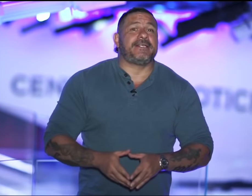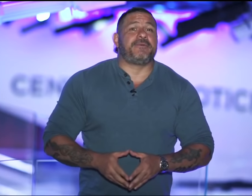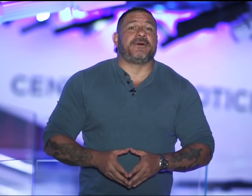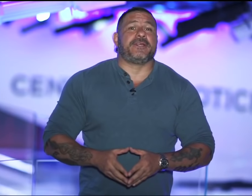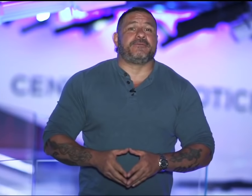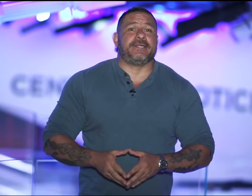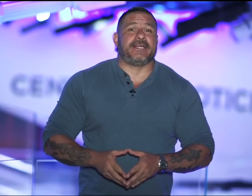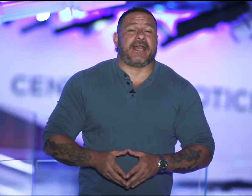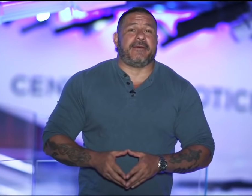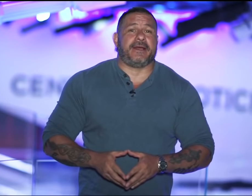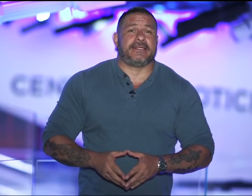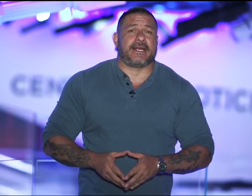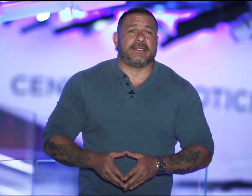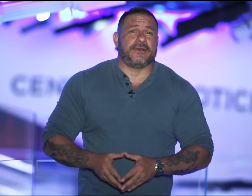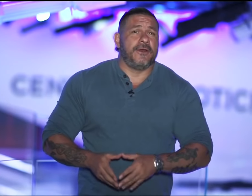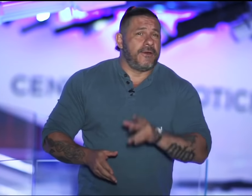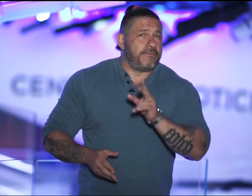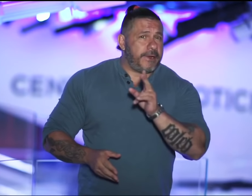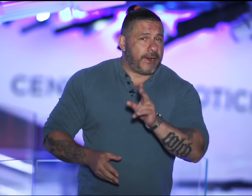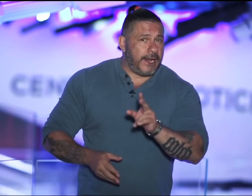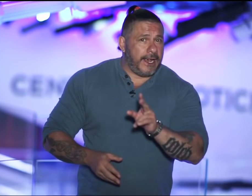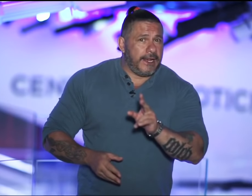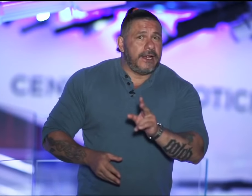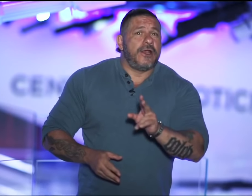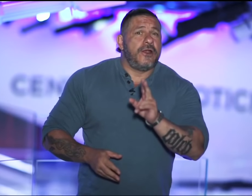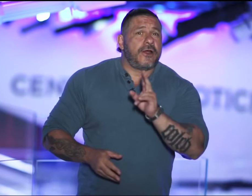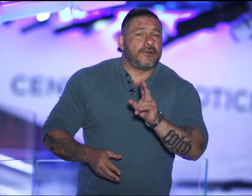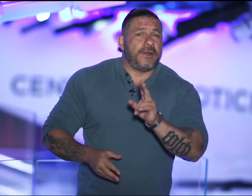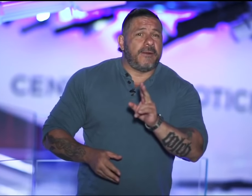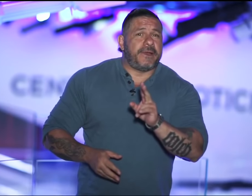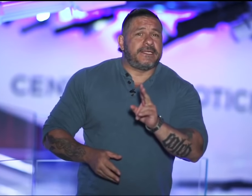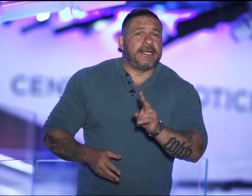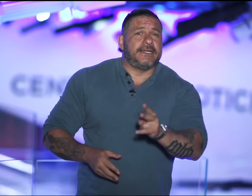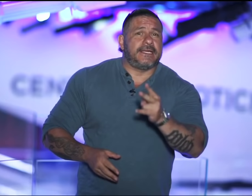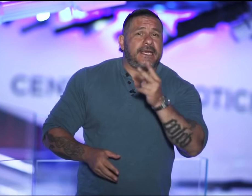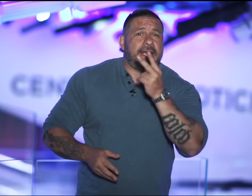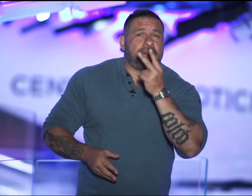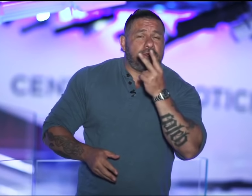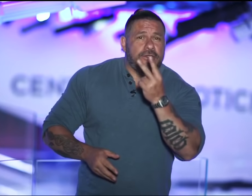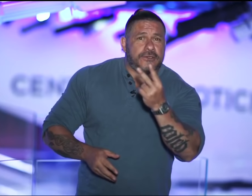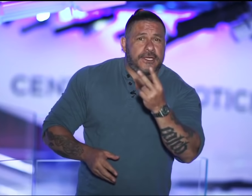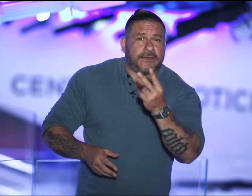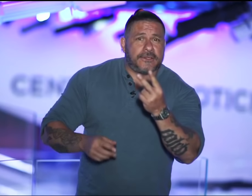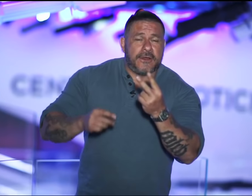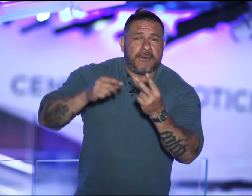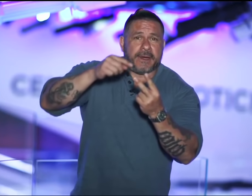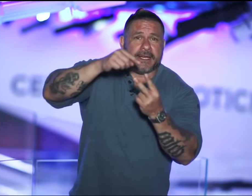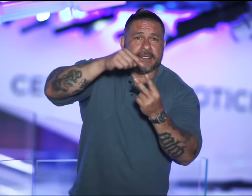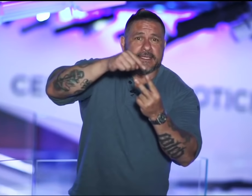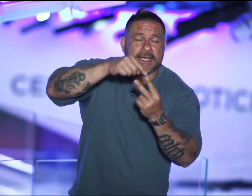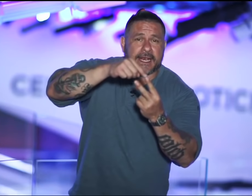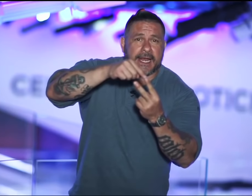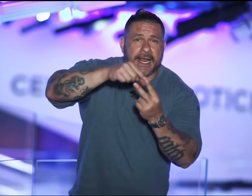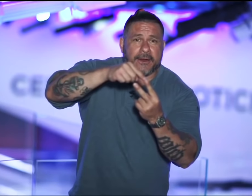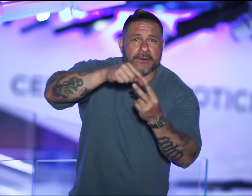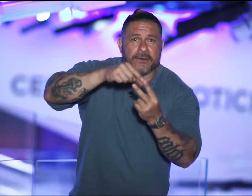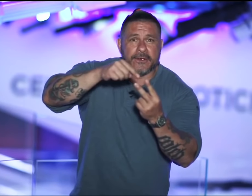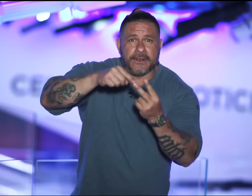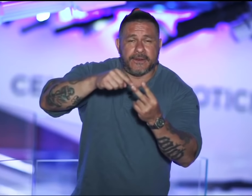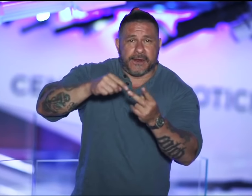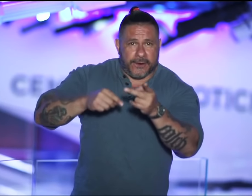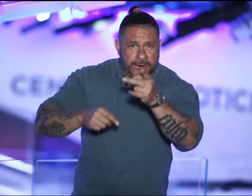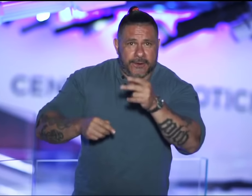la cabeza poco después de grabar esa canción. Pero ojalá lo que tuviera el presidente sean dos luceros para distinguir el